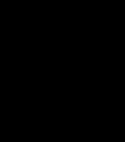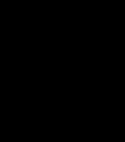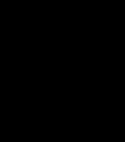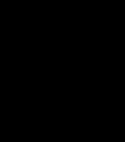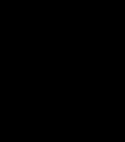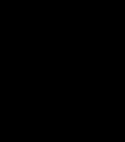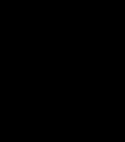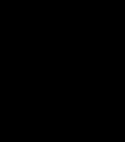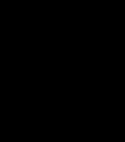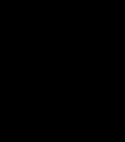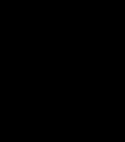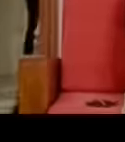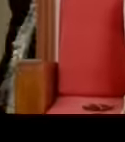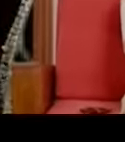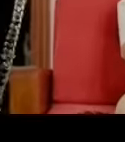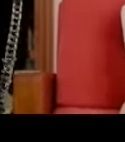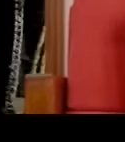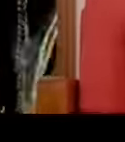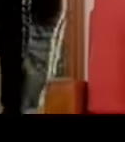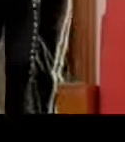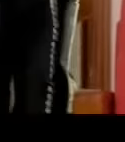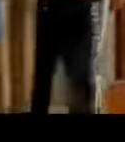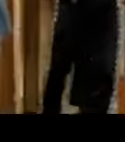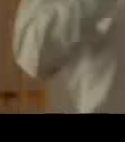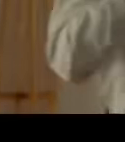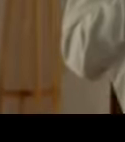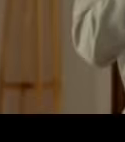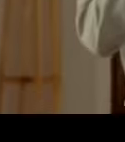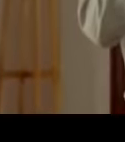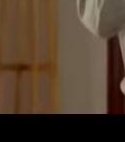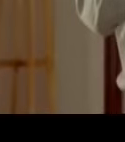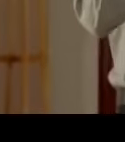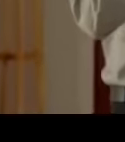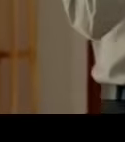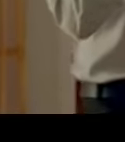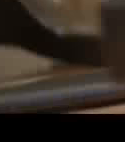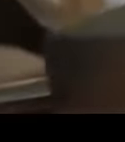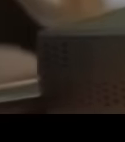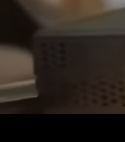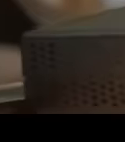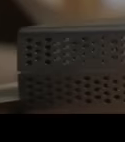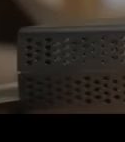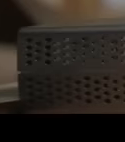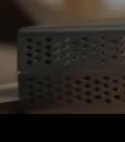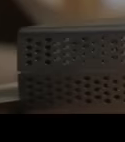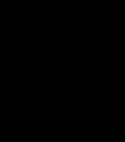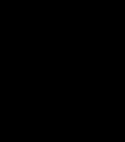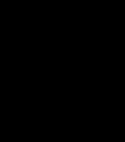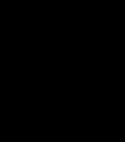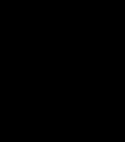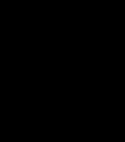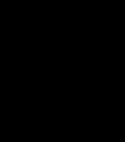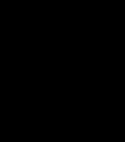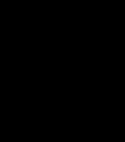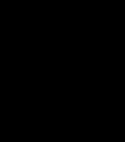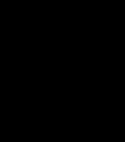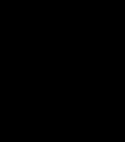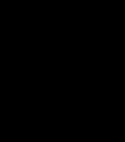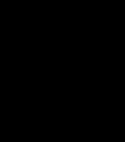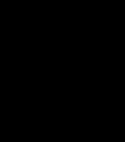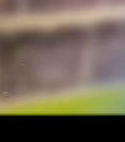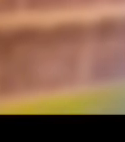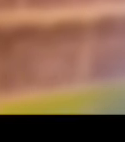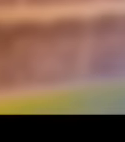y películas con Claro Video gratis. Todo en un plan de 40,90. Claro Hogar es más entretenimiento. Claro, te da más.